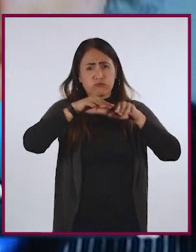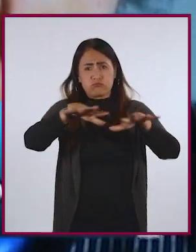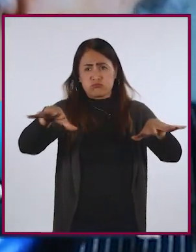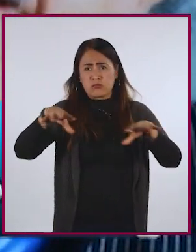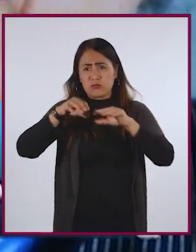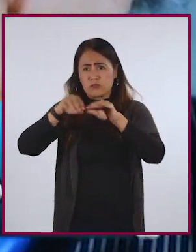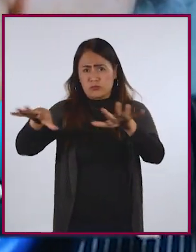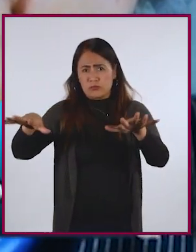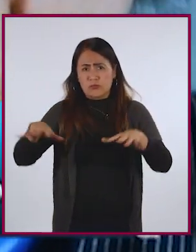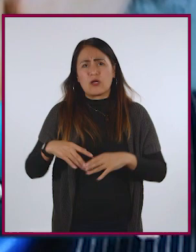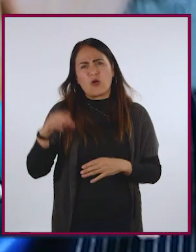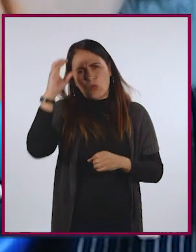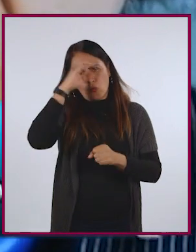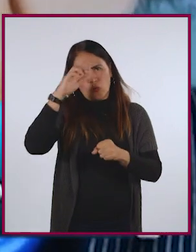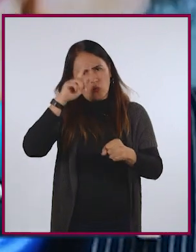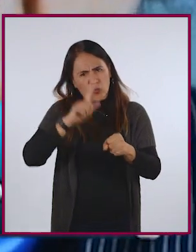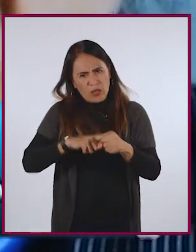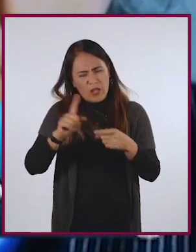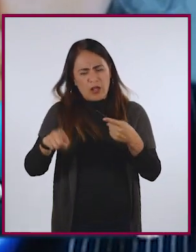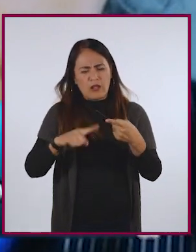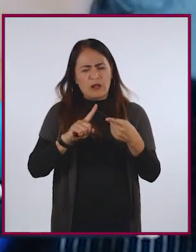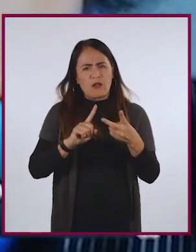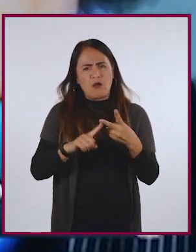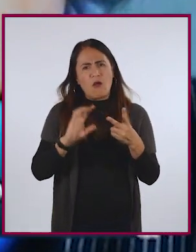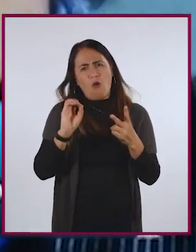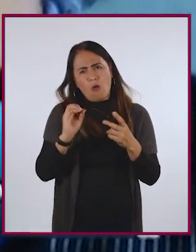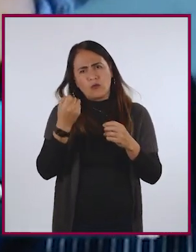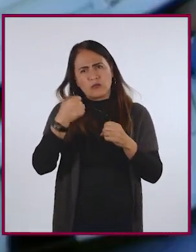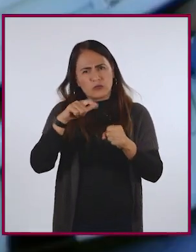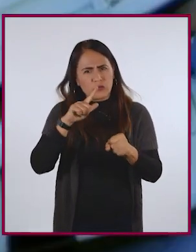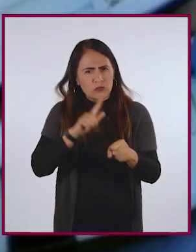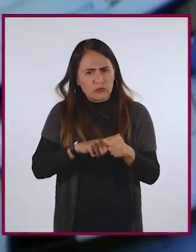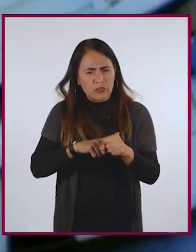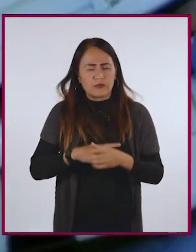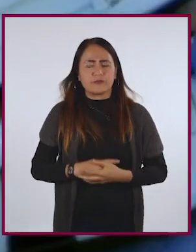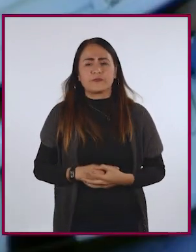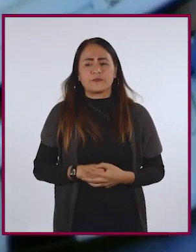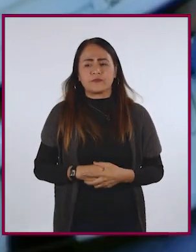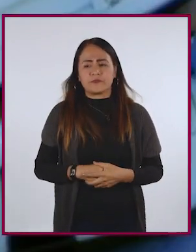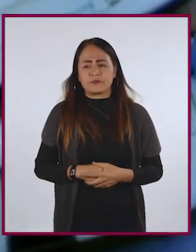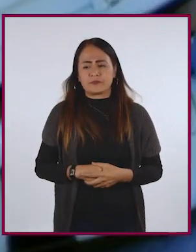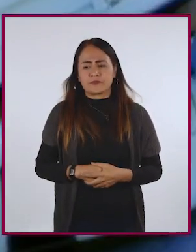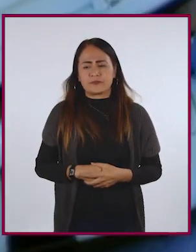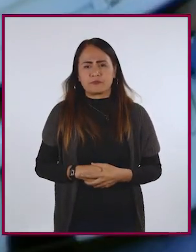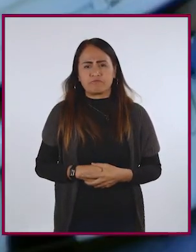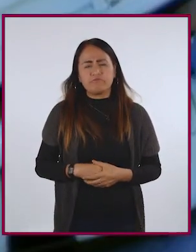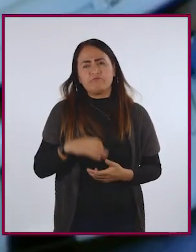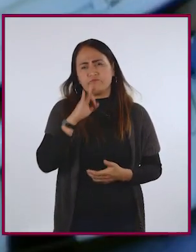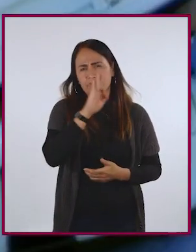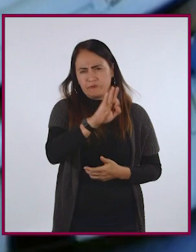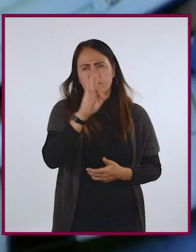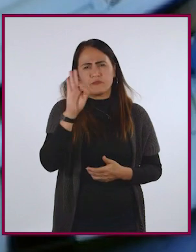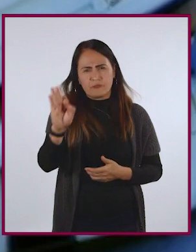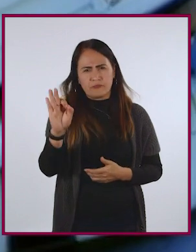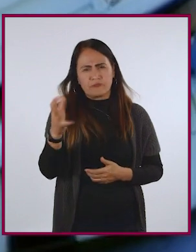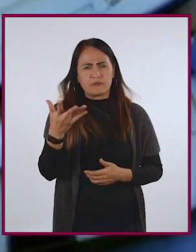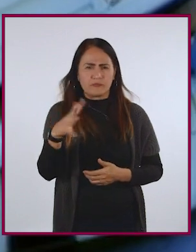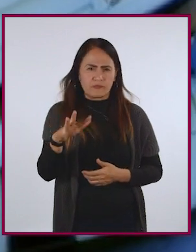promoción en otros aspectos, ¿no?, culturales o sociales. Entonces, en esa